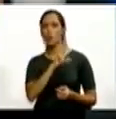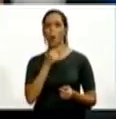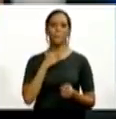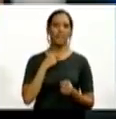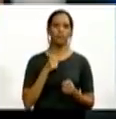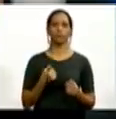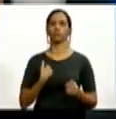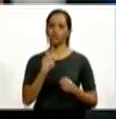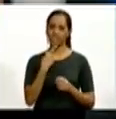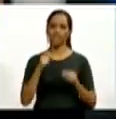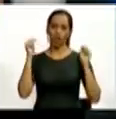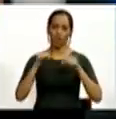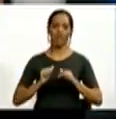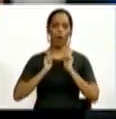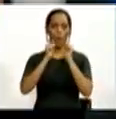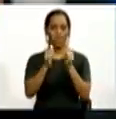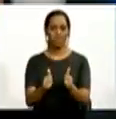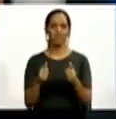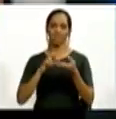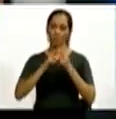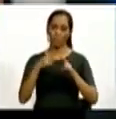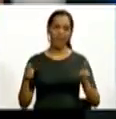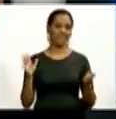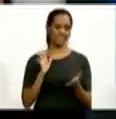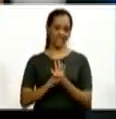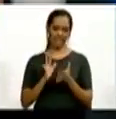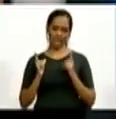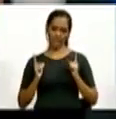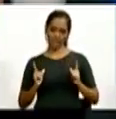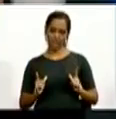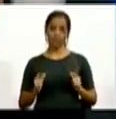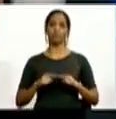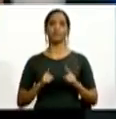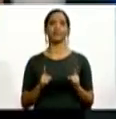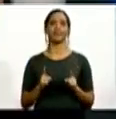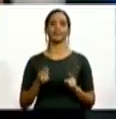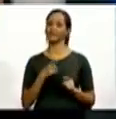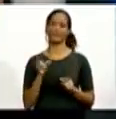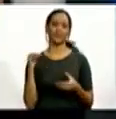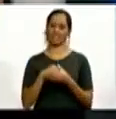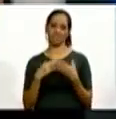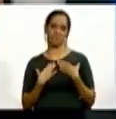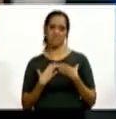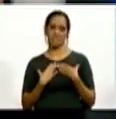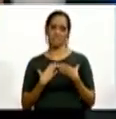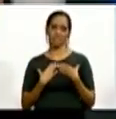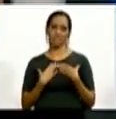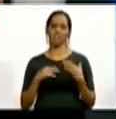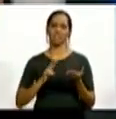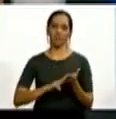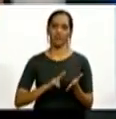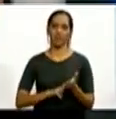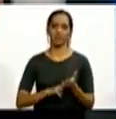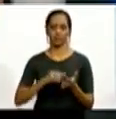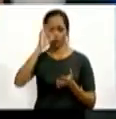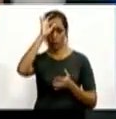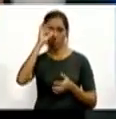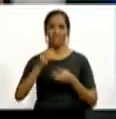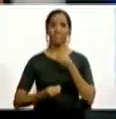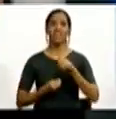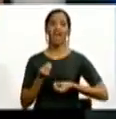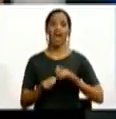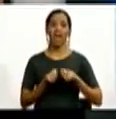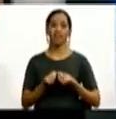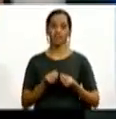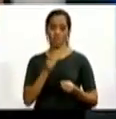Yo decía que hoy iba a comenzar en paz y tranquilidad, pero no está en mí. O sea, de verdad, yo no sé qué hacen